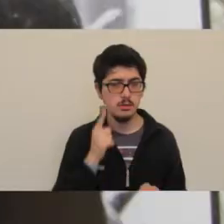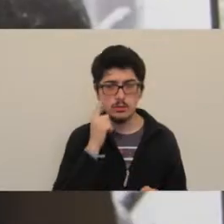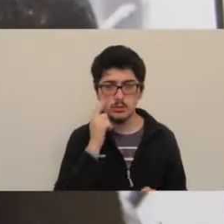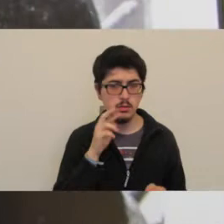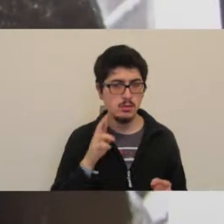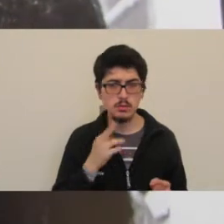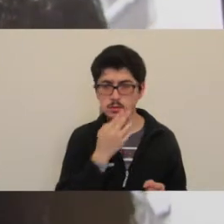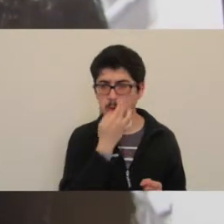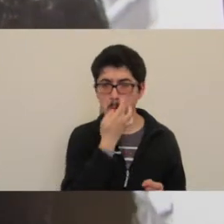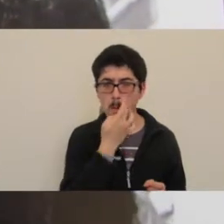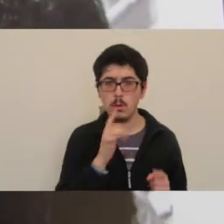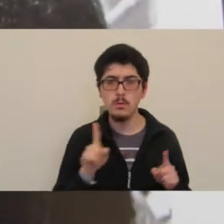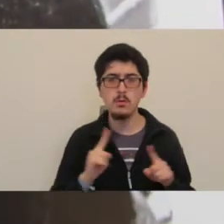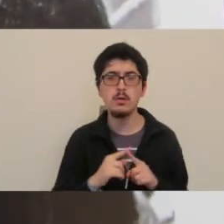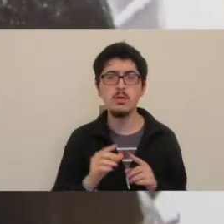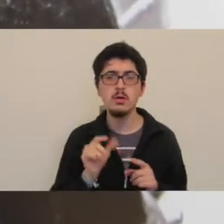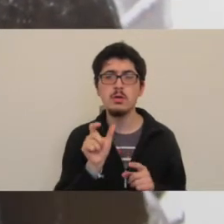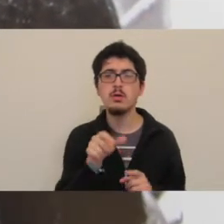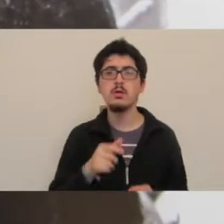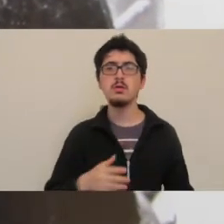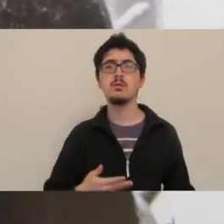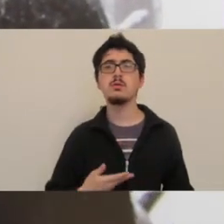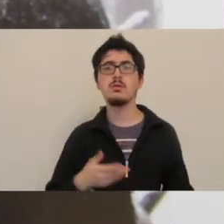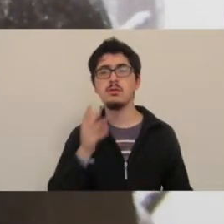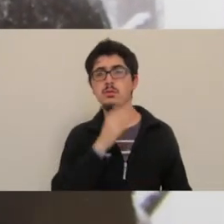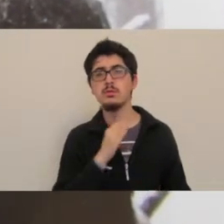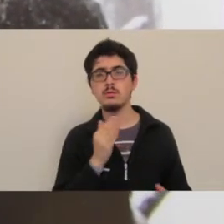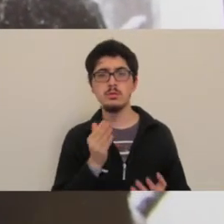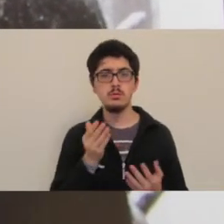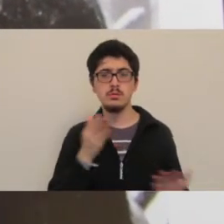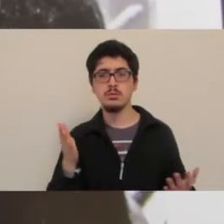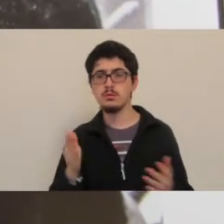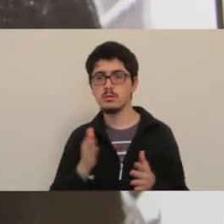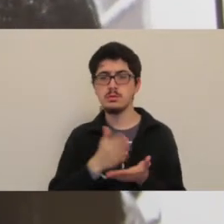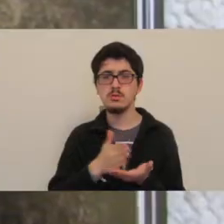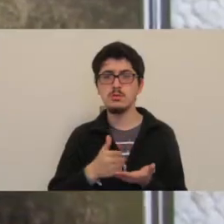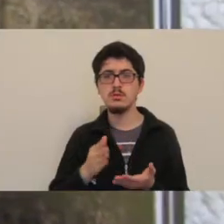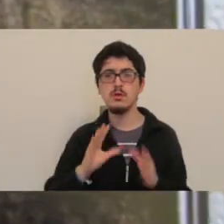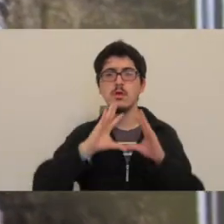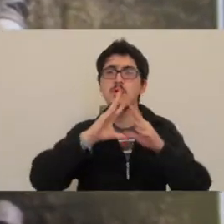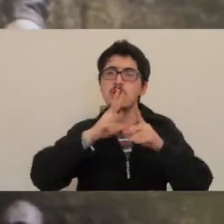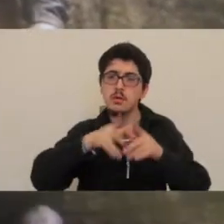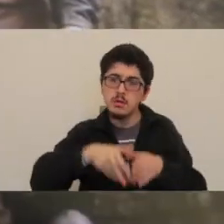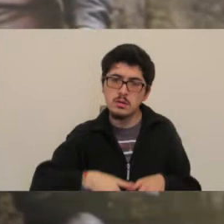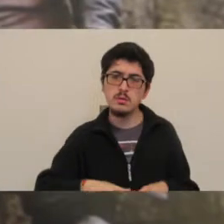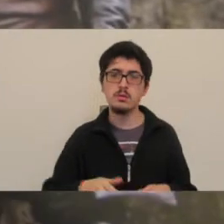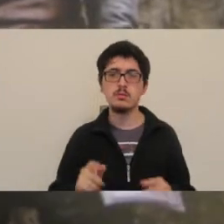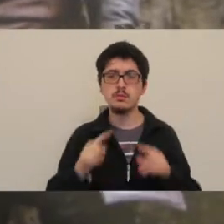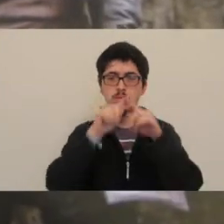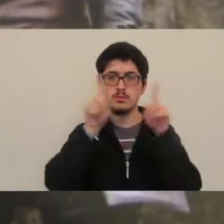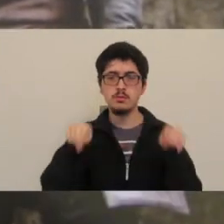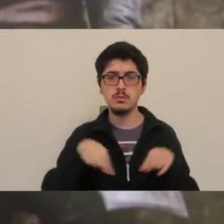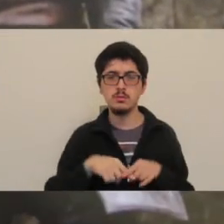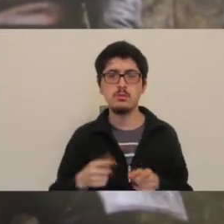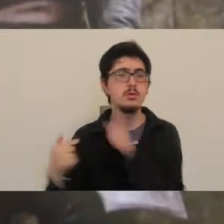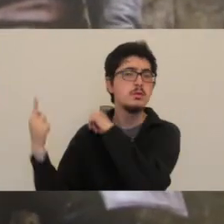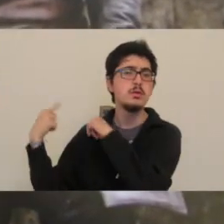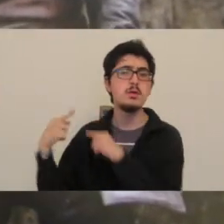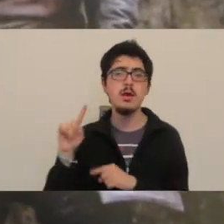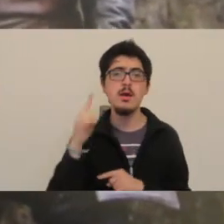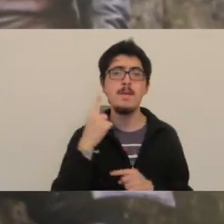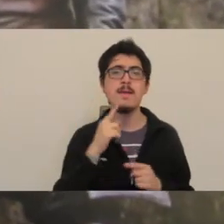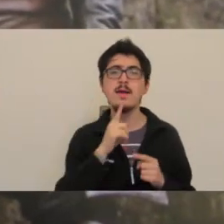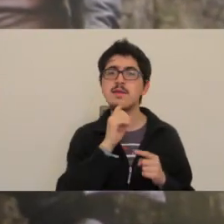caracterizaciones importantes con respecto a los actores. Todos están separados por sus familias, escenas que fueron claves dentro de la historia de la